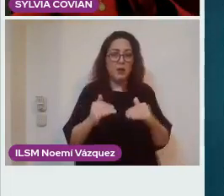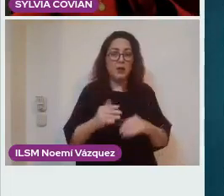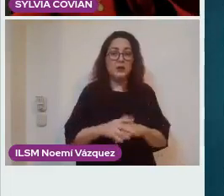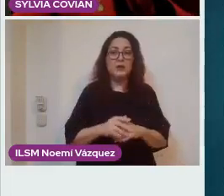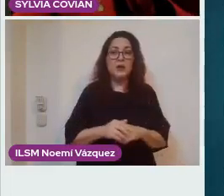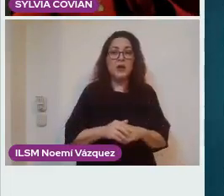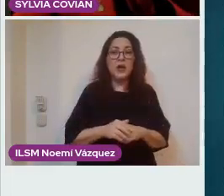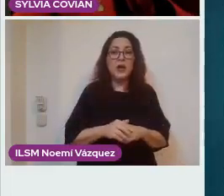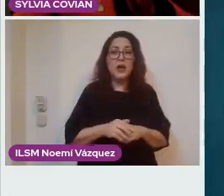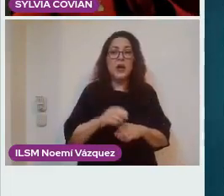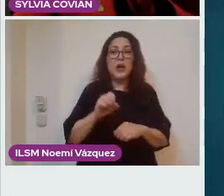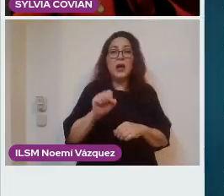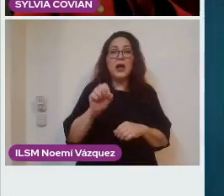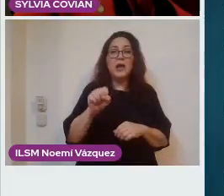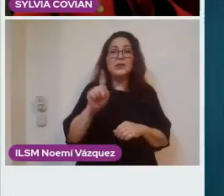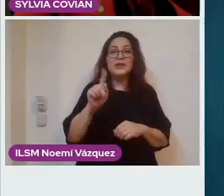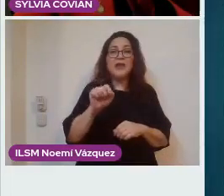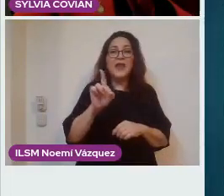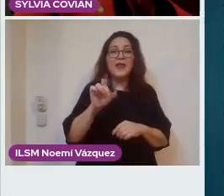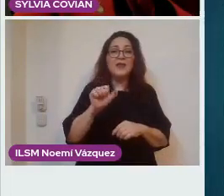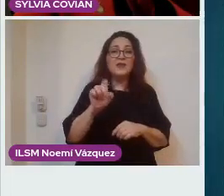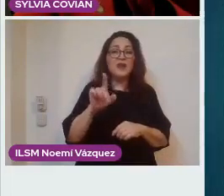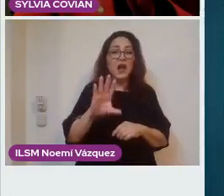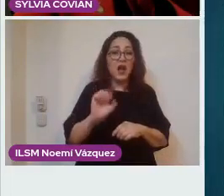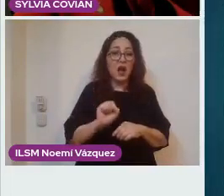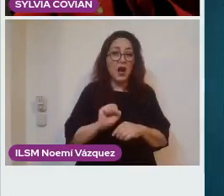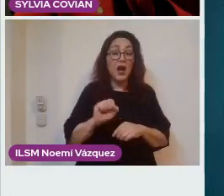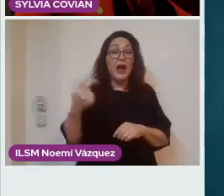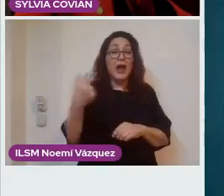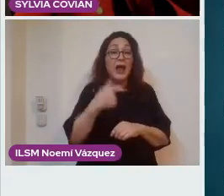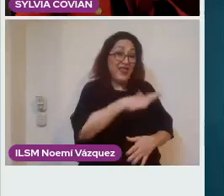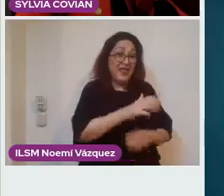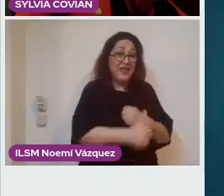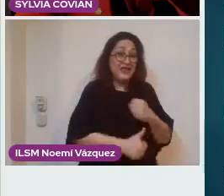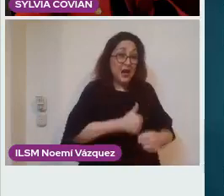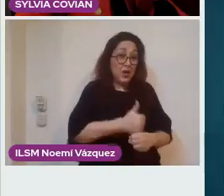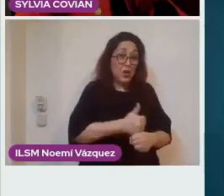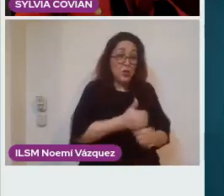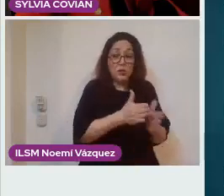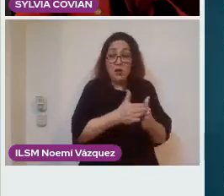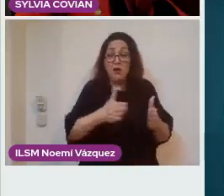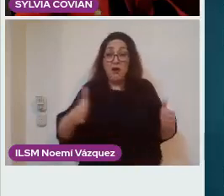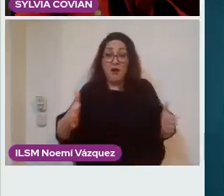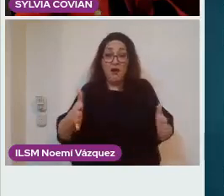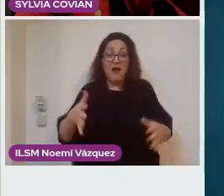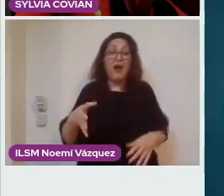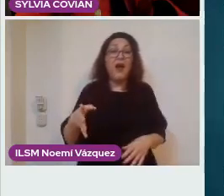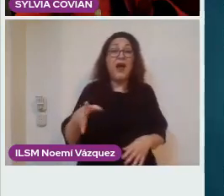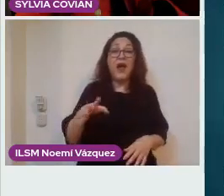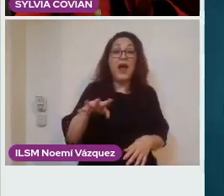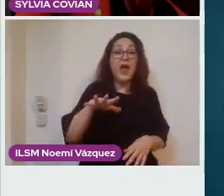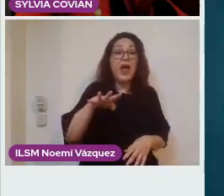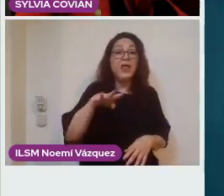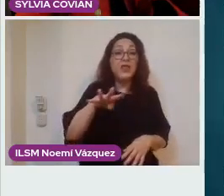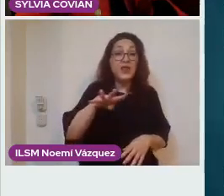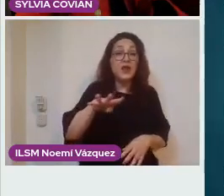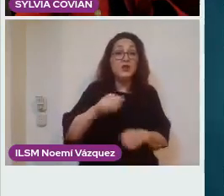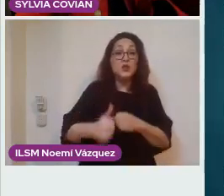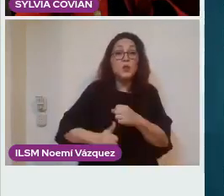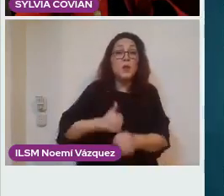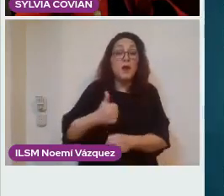un estereotipo, tienes que cumplir con agradar a los demás. Y pueden utilizar incluso la culpa con